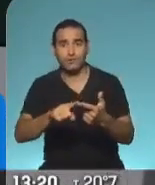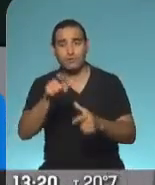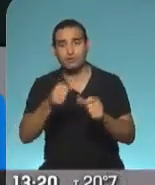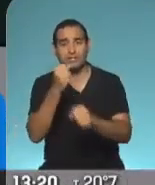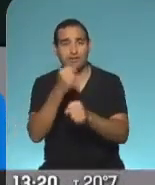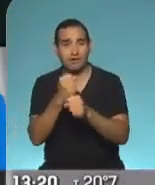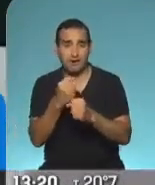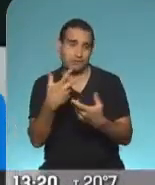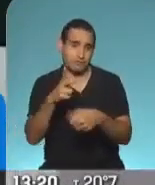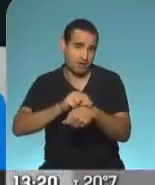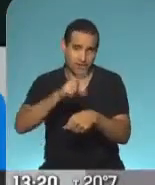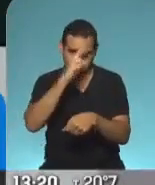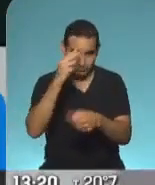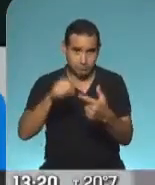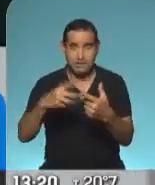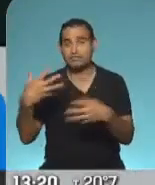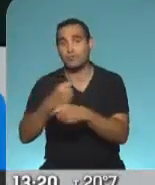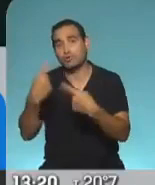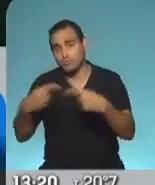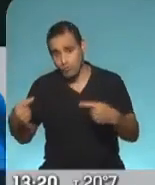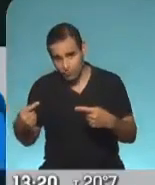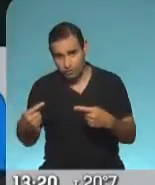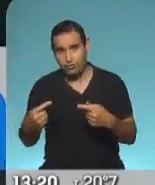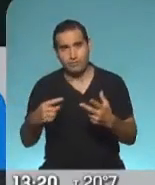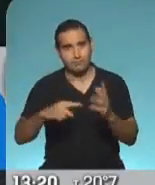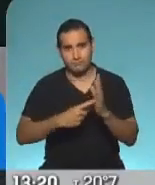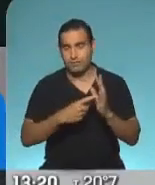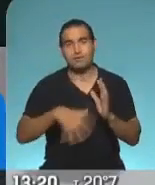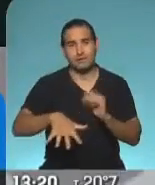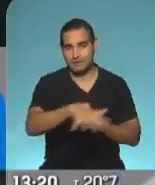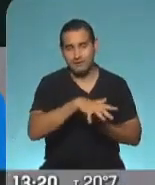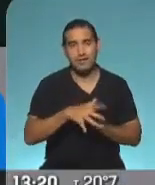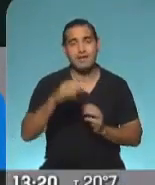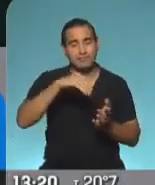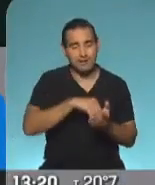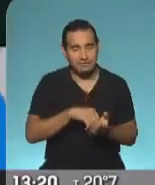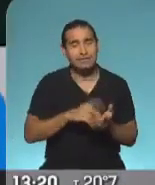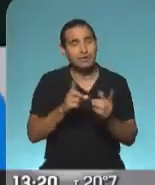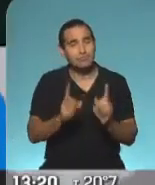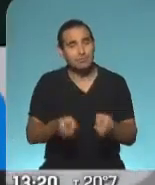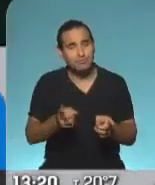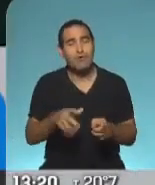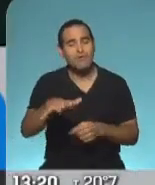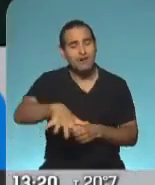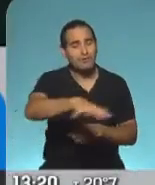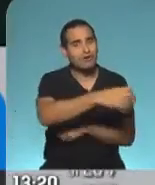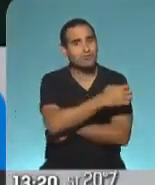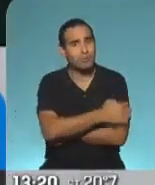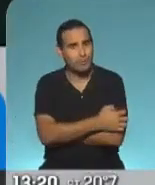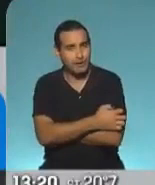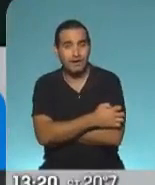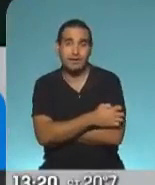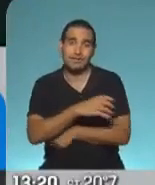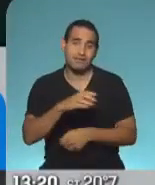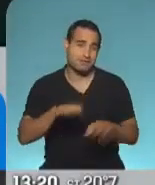trabajadores de la salud, del transporte público, ni hablar, eso es AMBA absolutamente, sino también, por supuesto, de los barrios vulnerables, sobre todo,